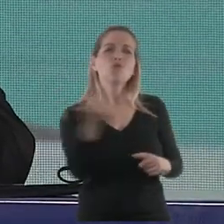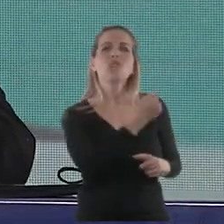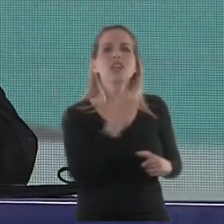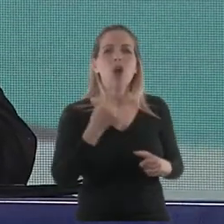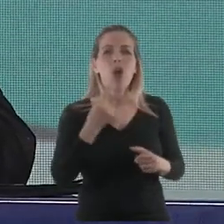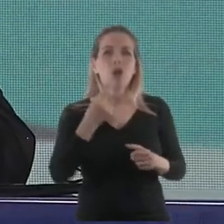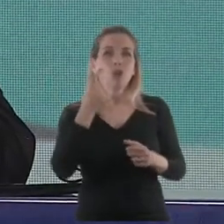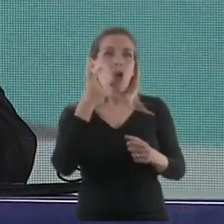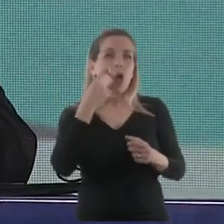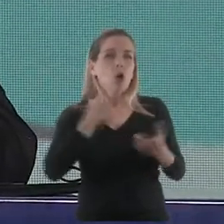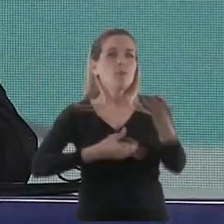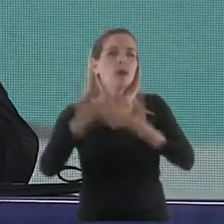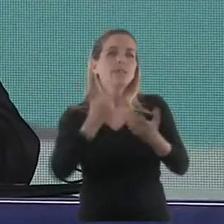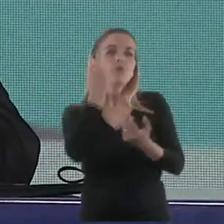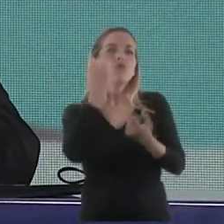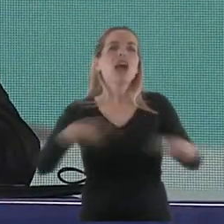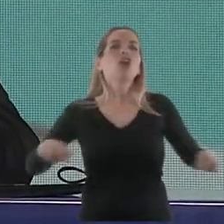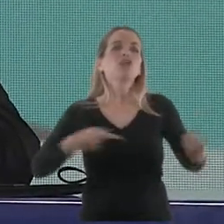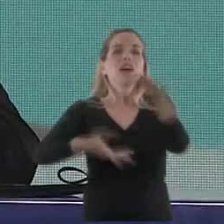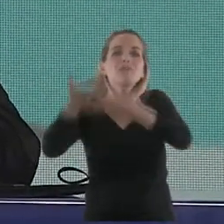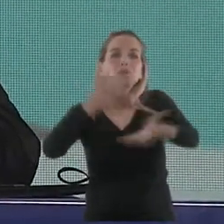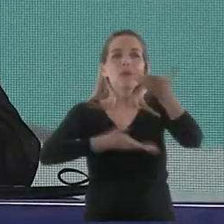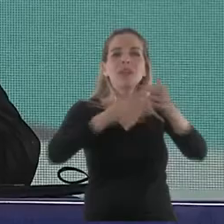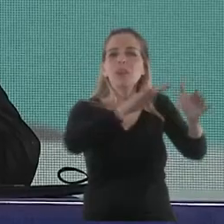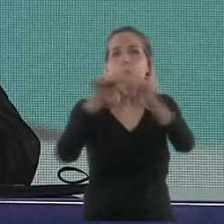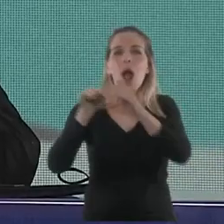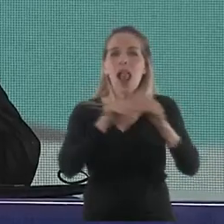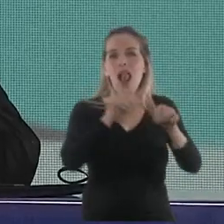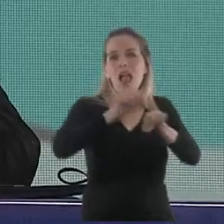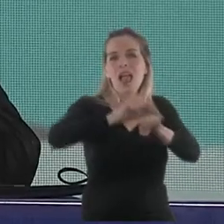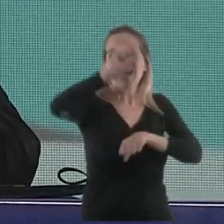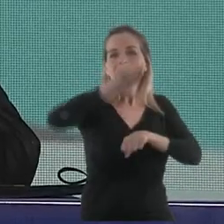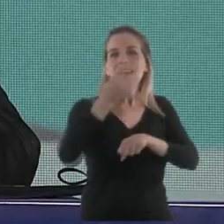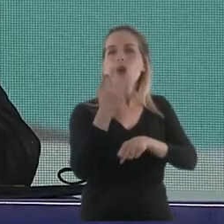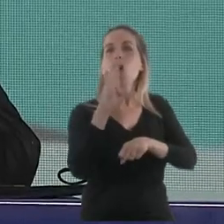denominador de ser egresados de la UBA.